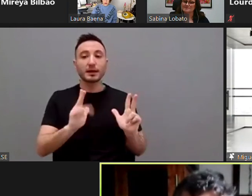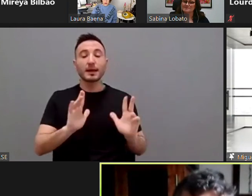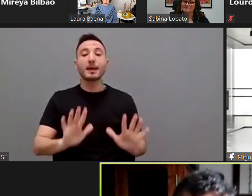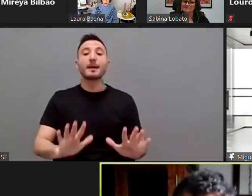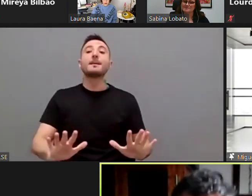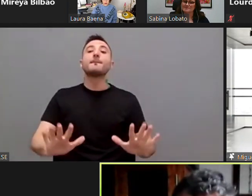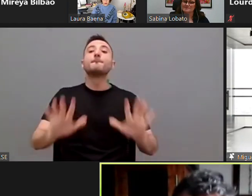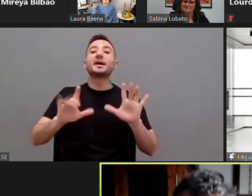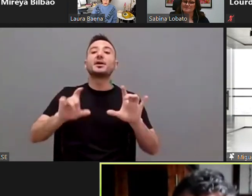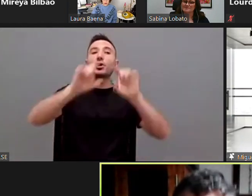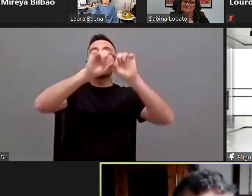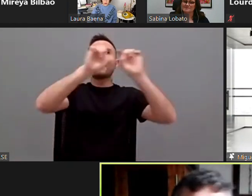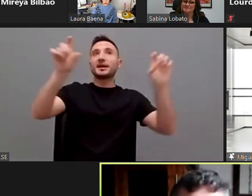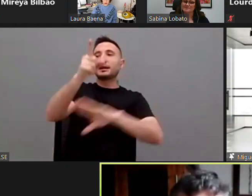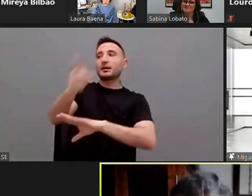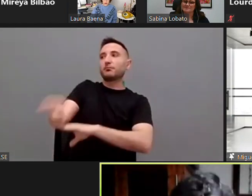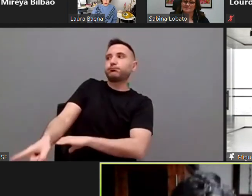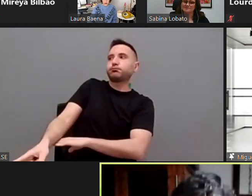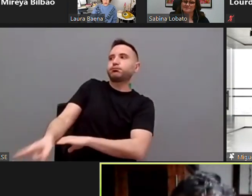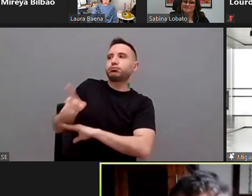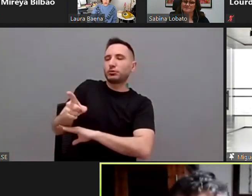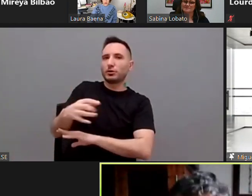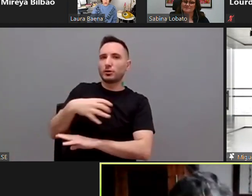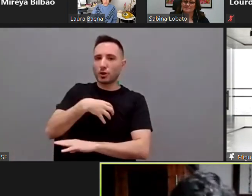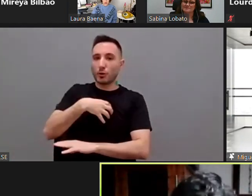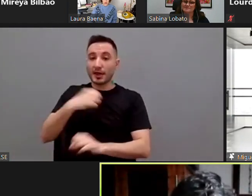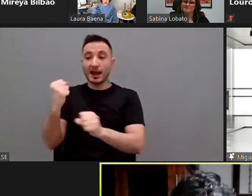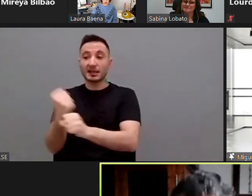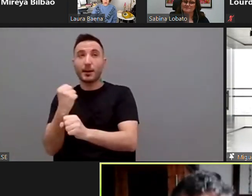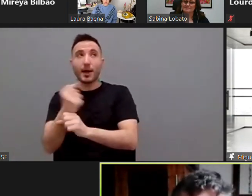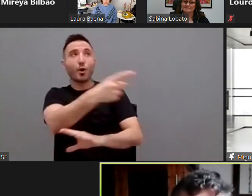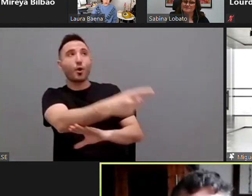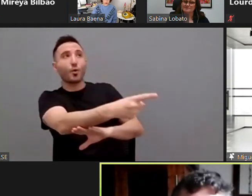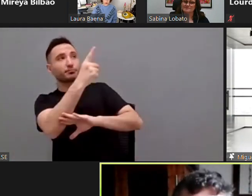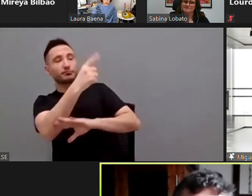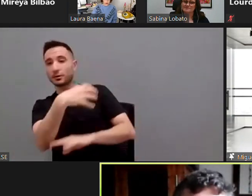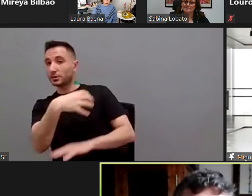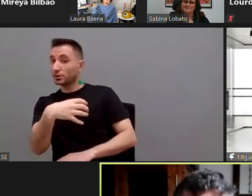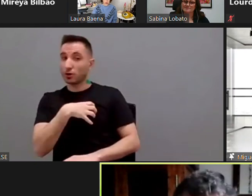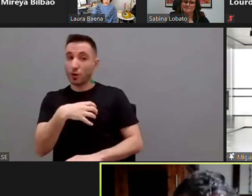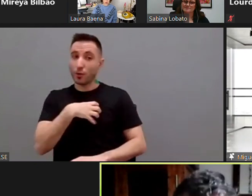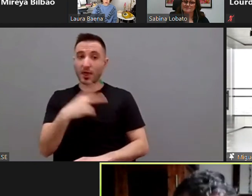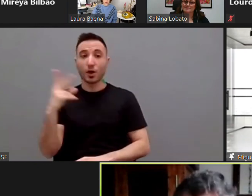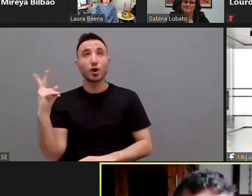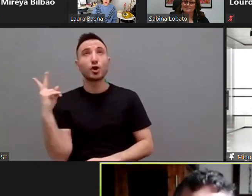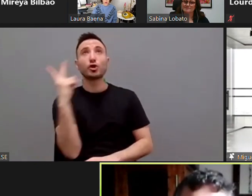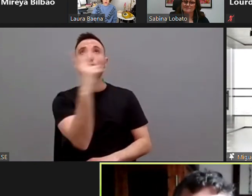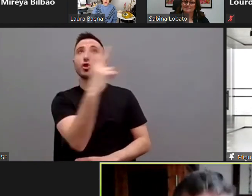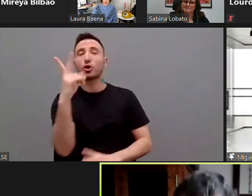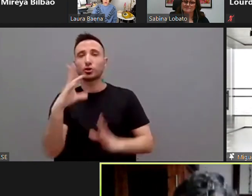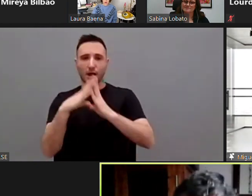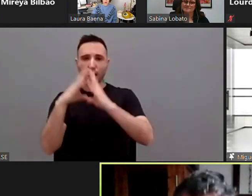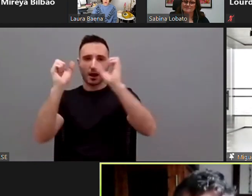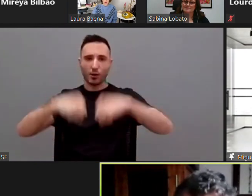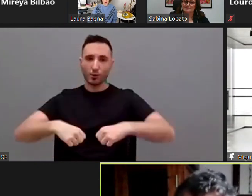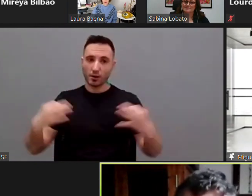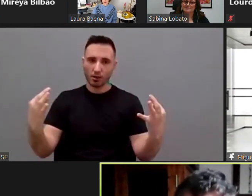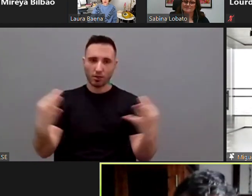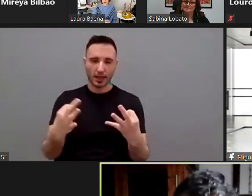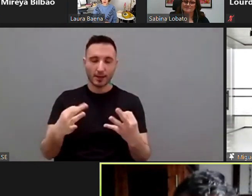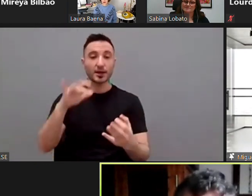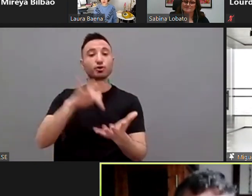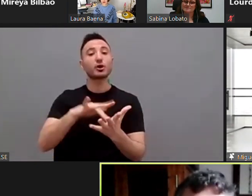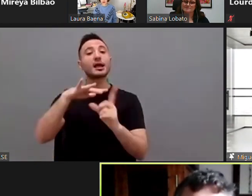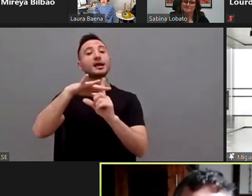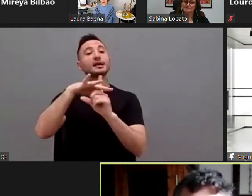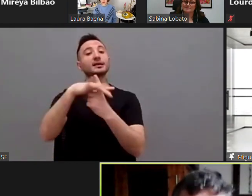imponer unilateralmente ni por el trabajador ni por el empresario. Tienen que llegar a un acuerdo. Y en el caso que el